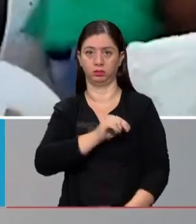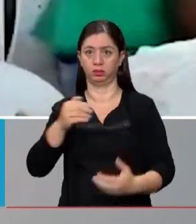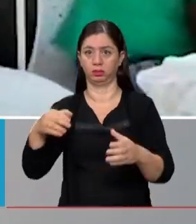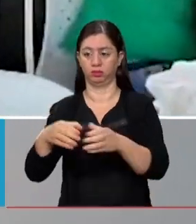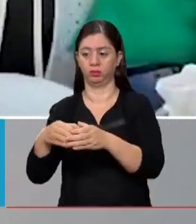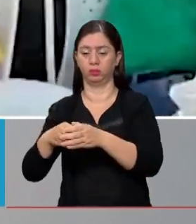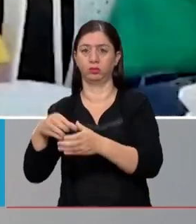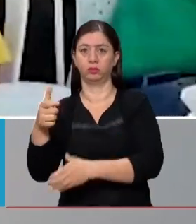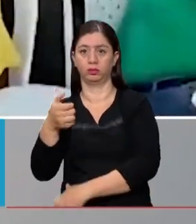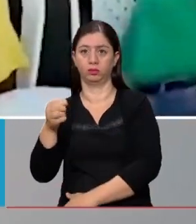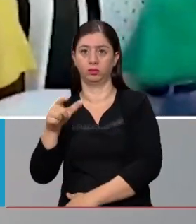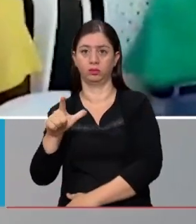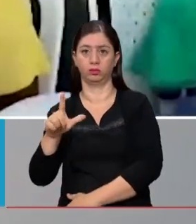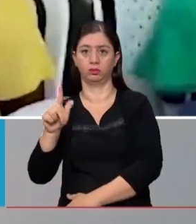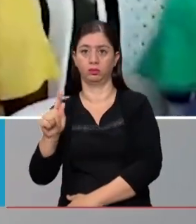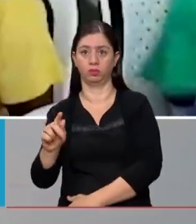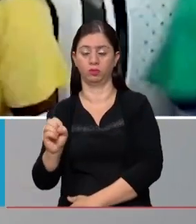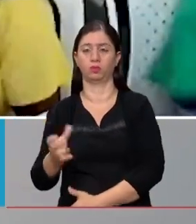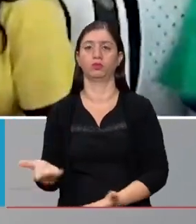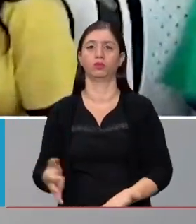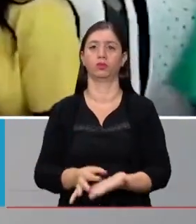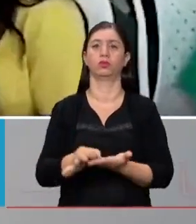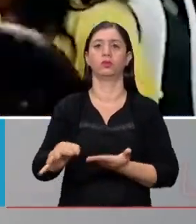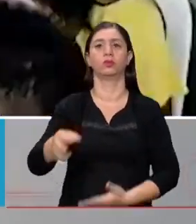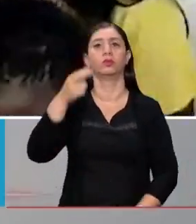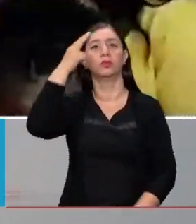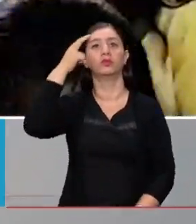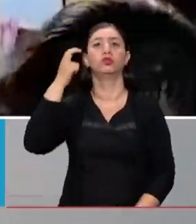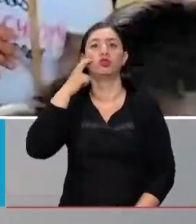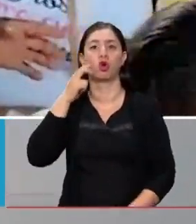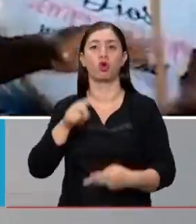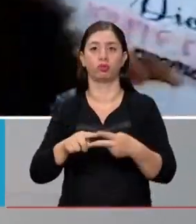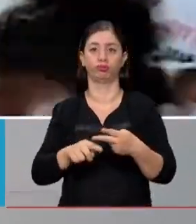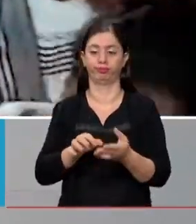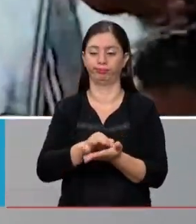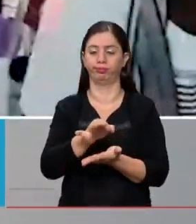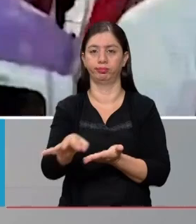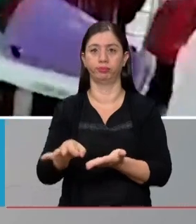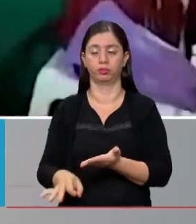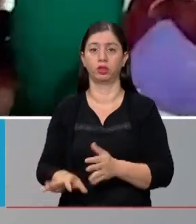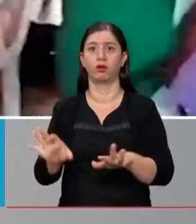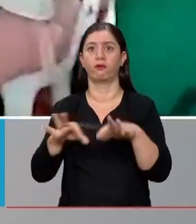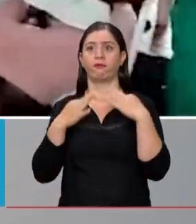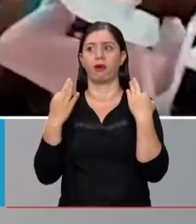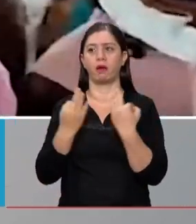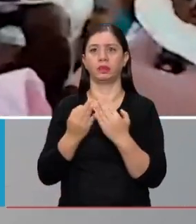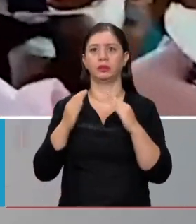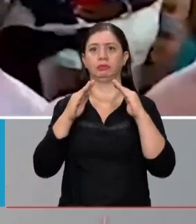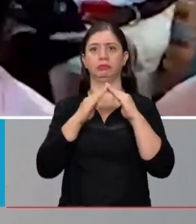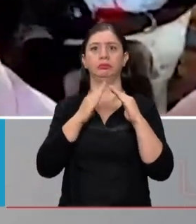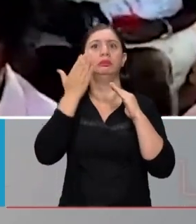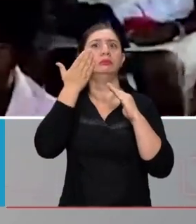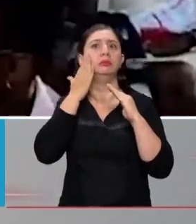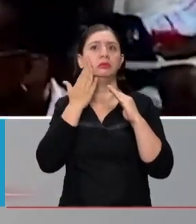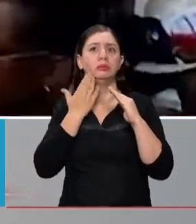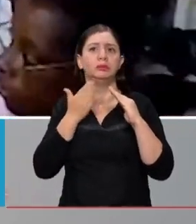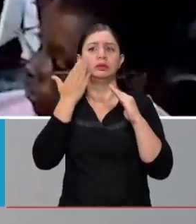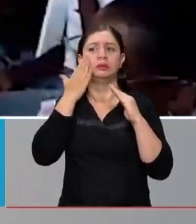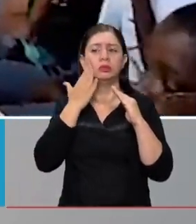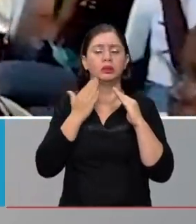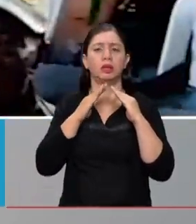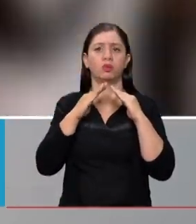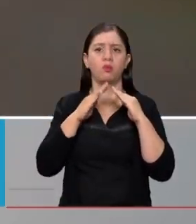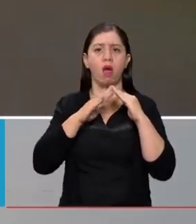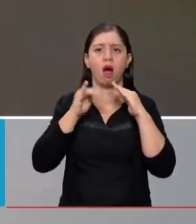en poblaciones como Sipí y Novita en Chocó. Otras tantas familias permanecen confinadas en el territorio por temor a ser